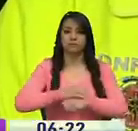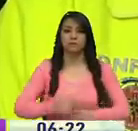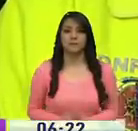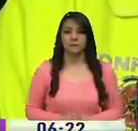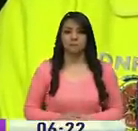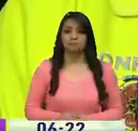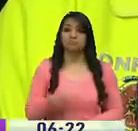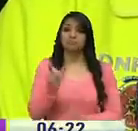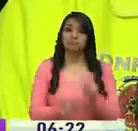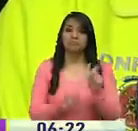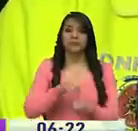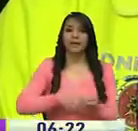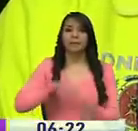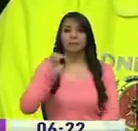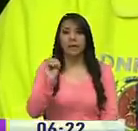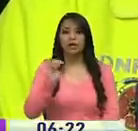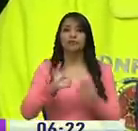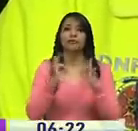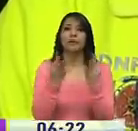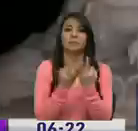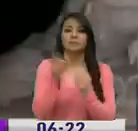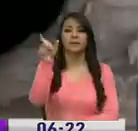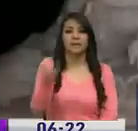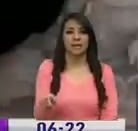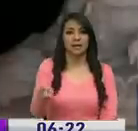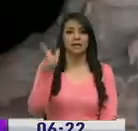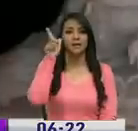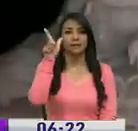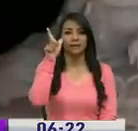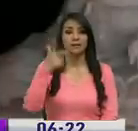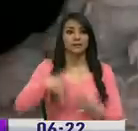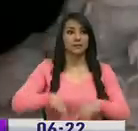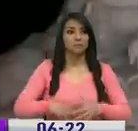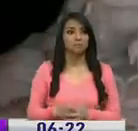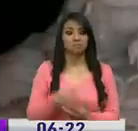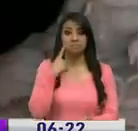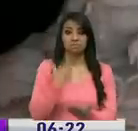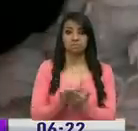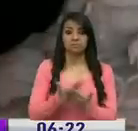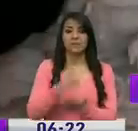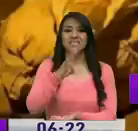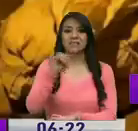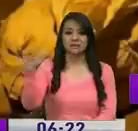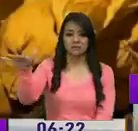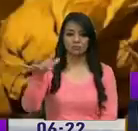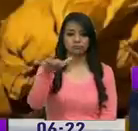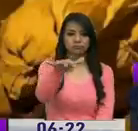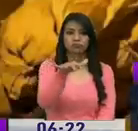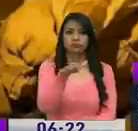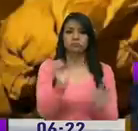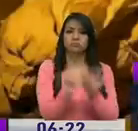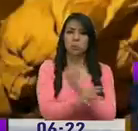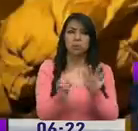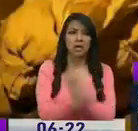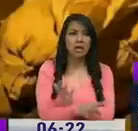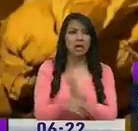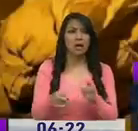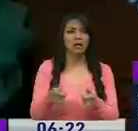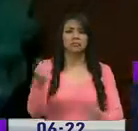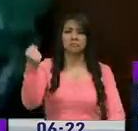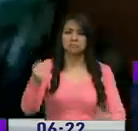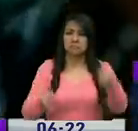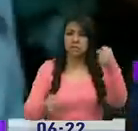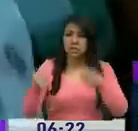hermanos y familiares de de este alias del tigre entre las evidencias 700 bultos de material aurífero bodegas poleas vehículos